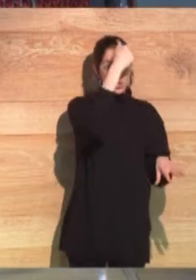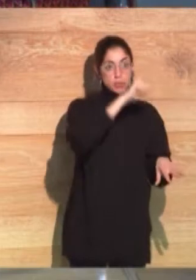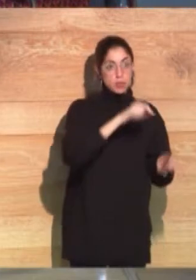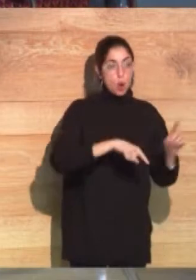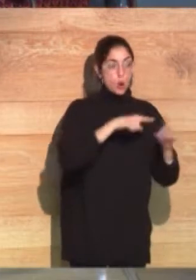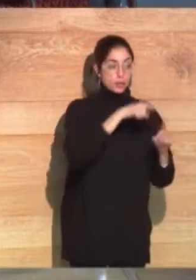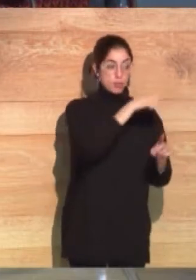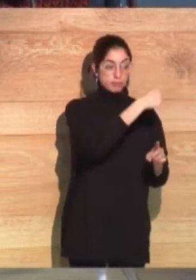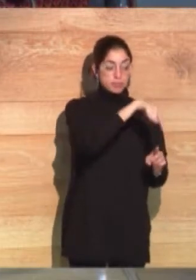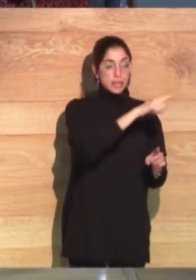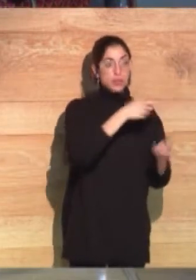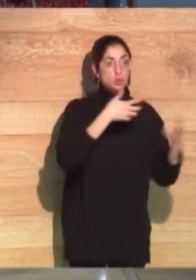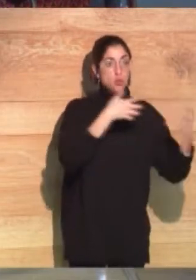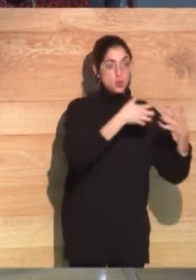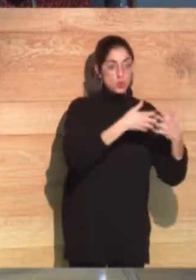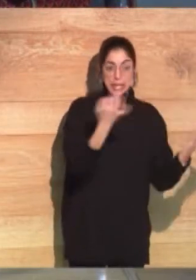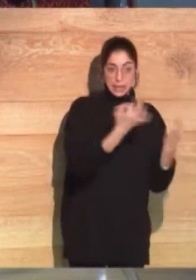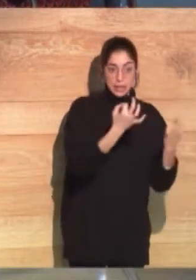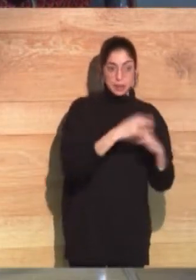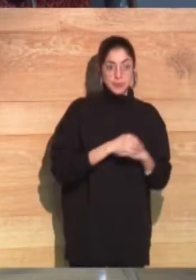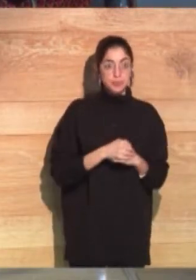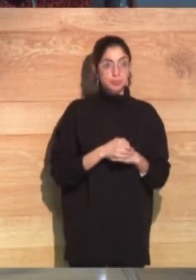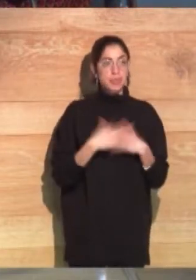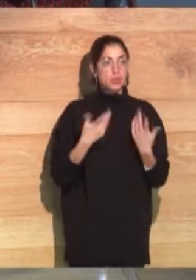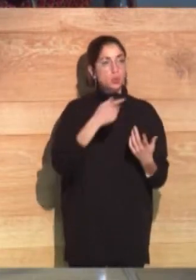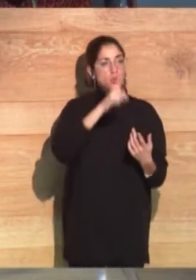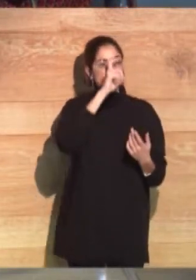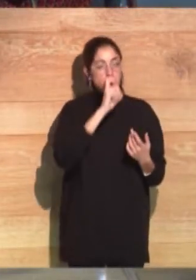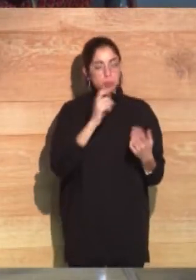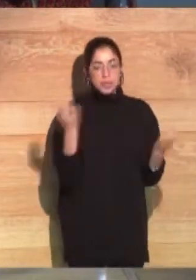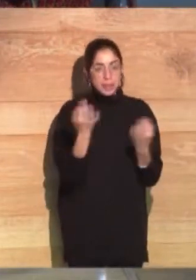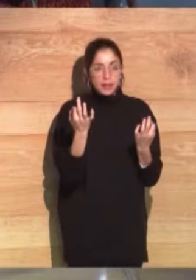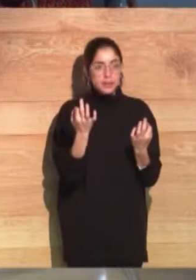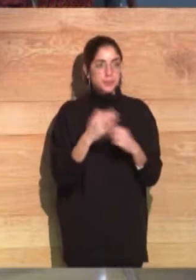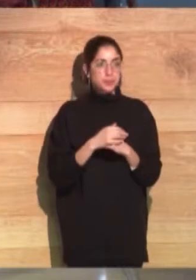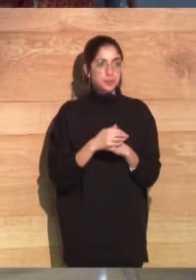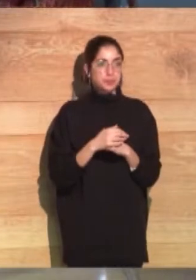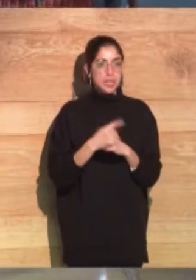¿Qué sensaciones, qué memorias le traen a la mente?